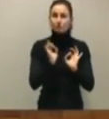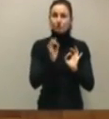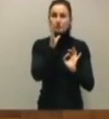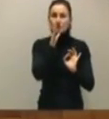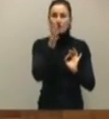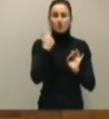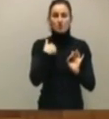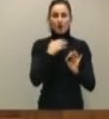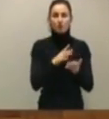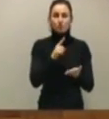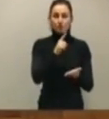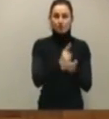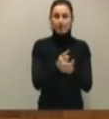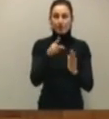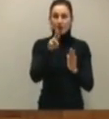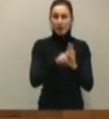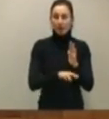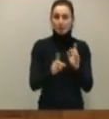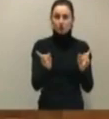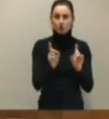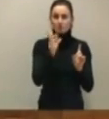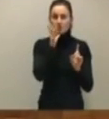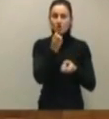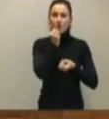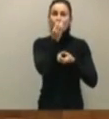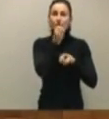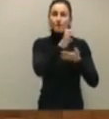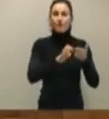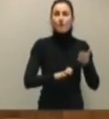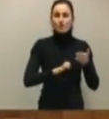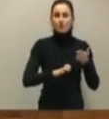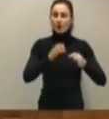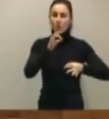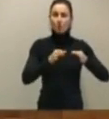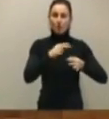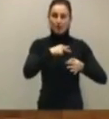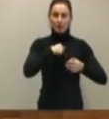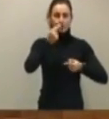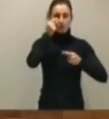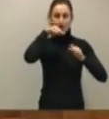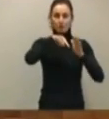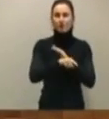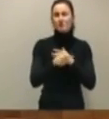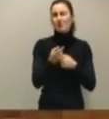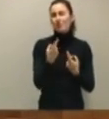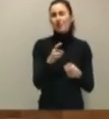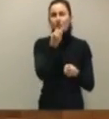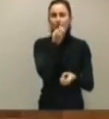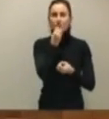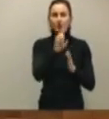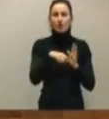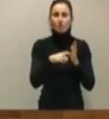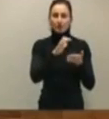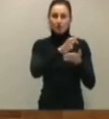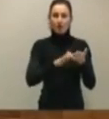hemos sometido a los plazos del reglamento. Hay un informe jurídico absolutamente riguroso que no voy a citar totalmente